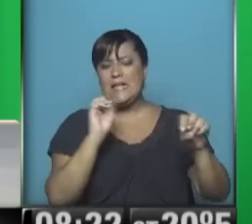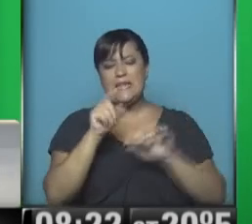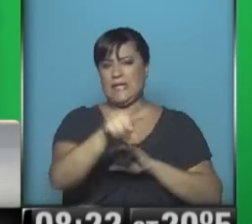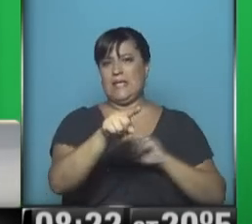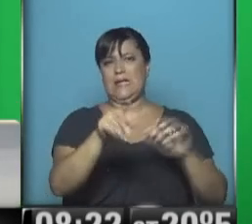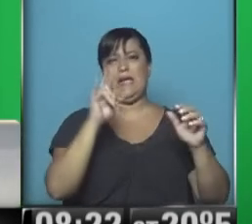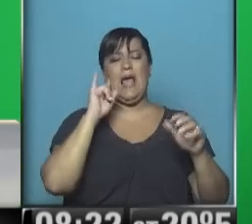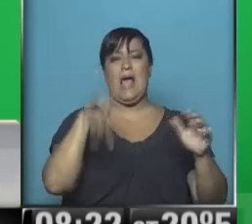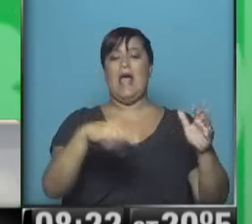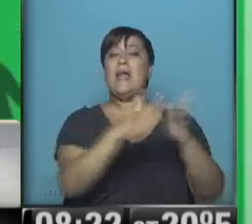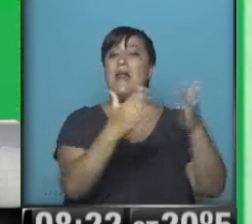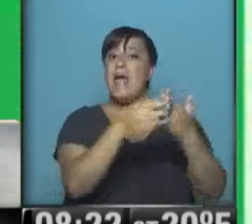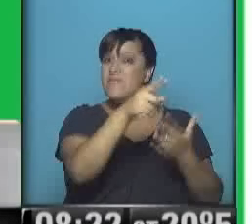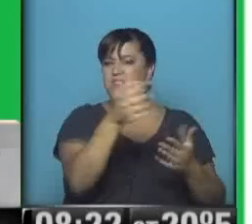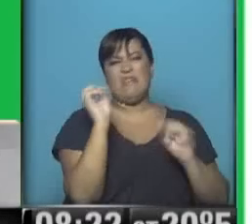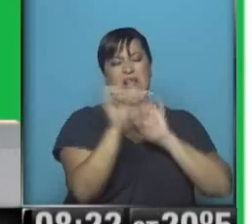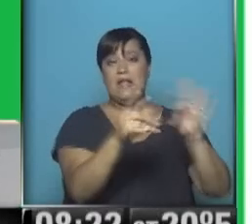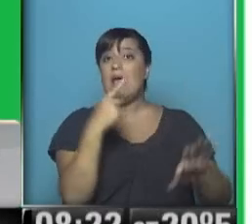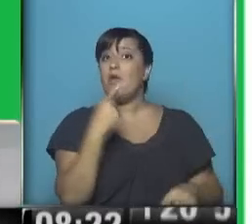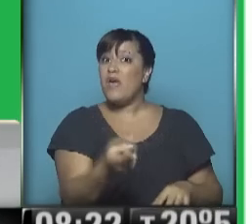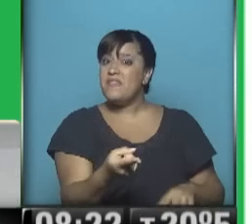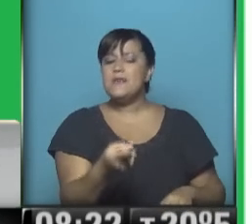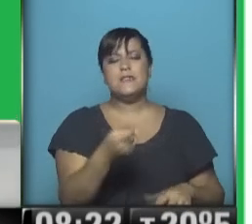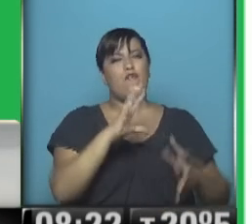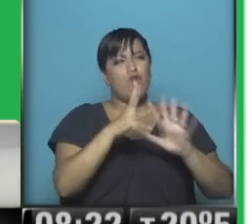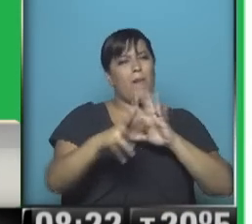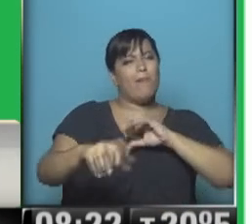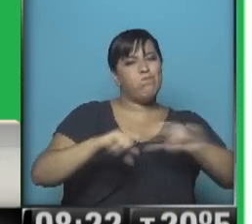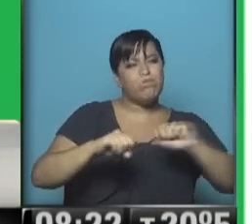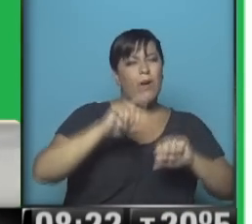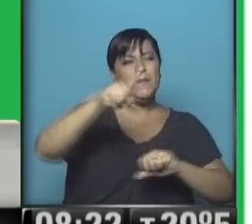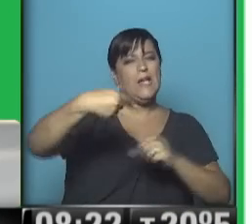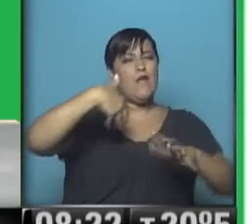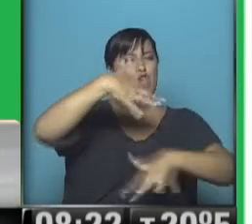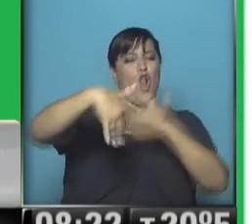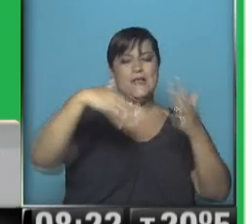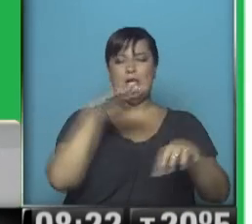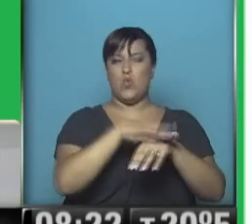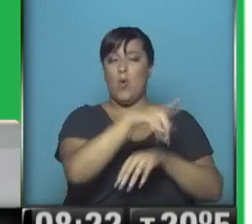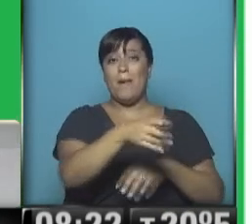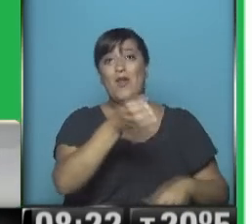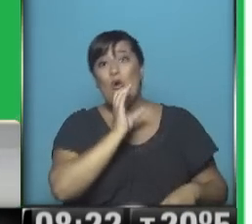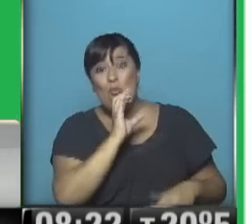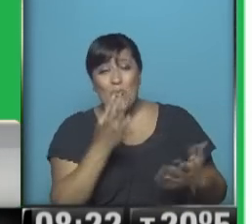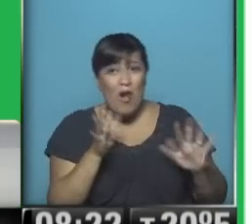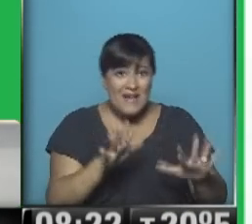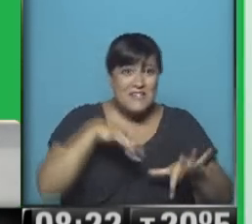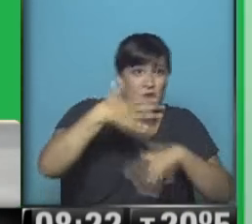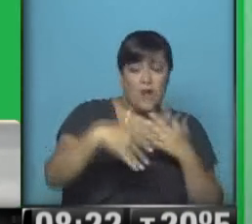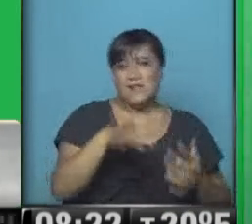seguimos compartiendo, porque dice que sigue provocando violencia. Bueno, el humor nunca puede provocar